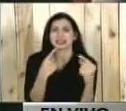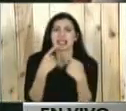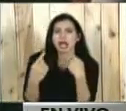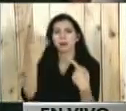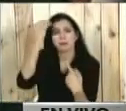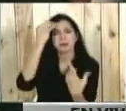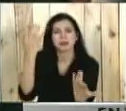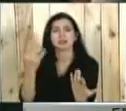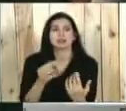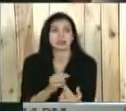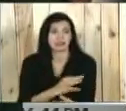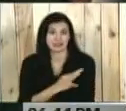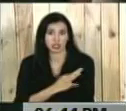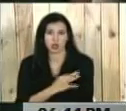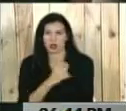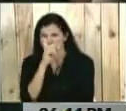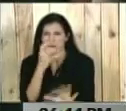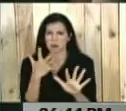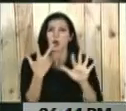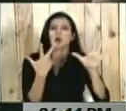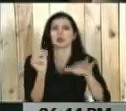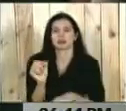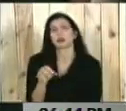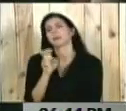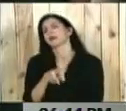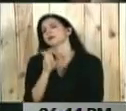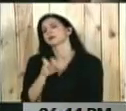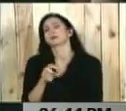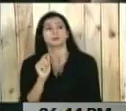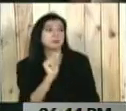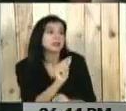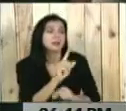unos 80 años que iba caminando y dijo...